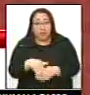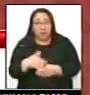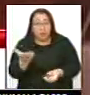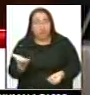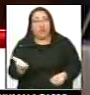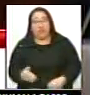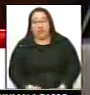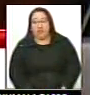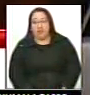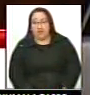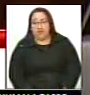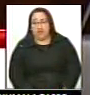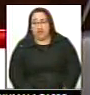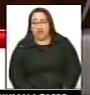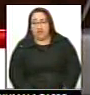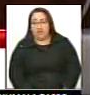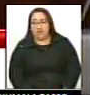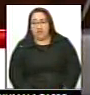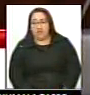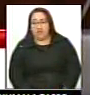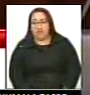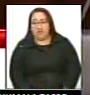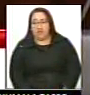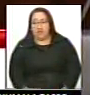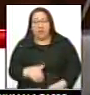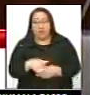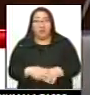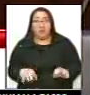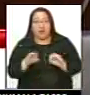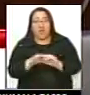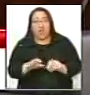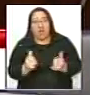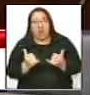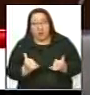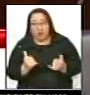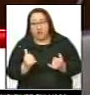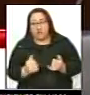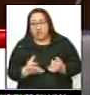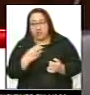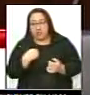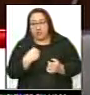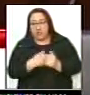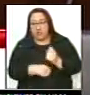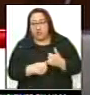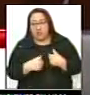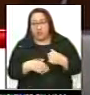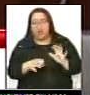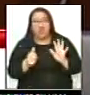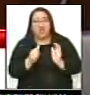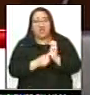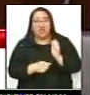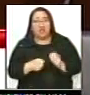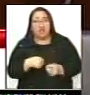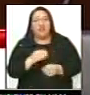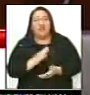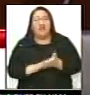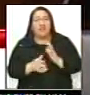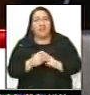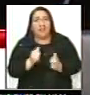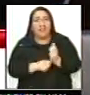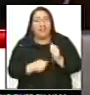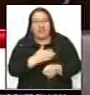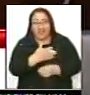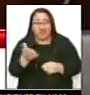Humberto Acuña, que se le incluyan. Esos los votos son los que valen. Ahora, se queja de que mi hermano, yo tengo 6 hermanos, yo no puedo ser responsable por lo que hacen mis